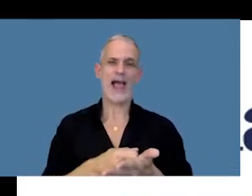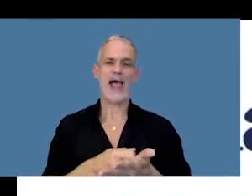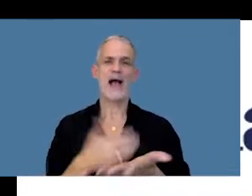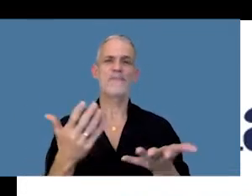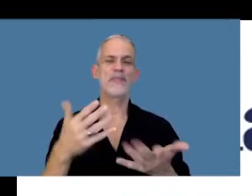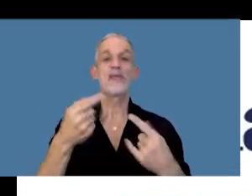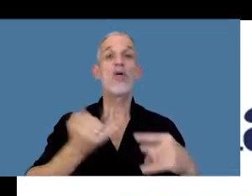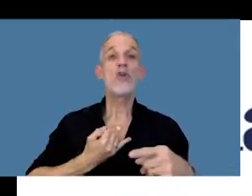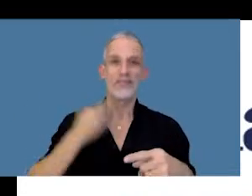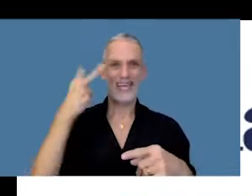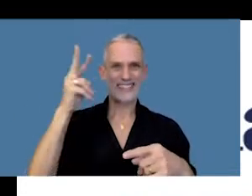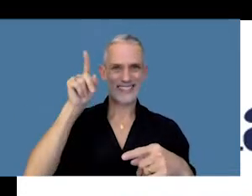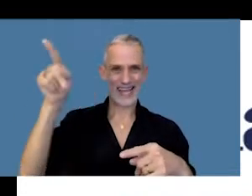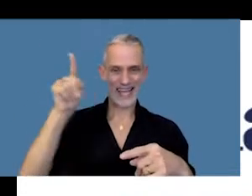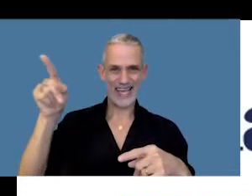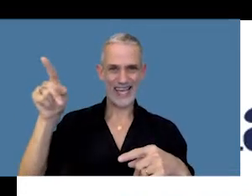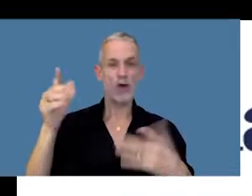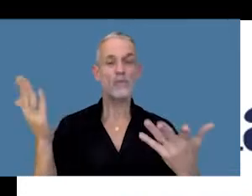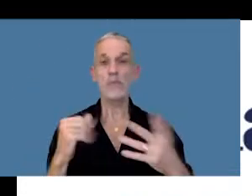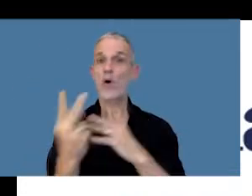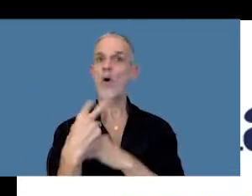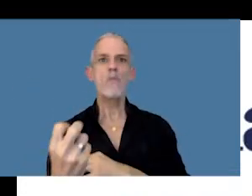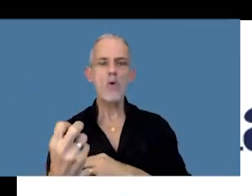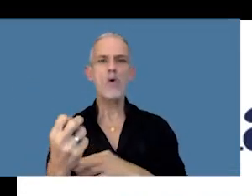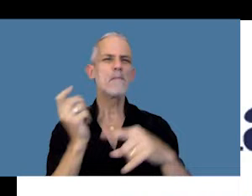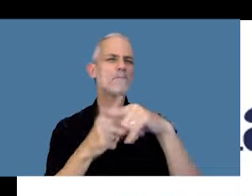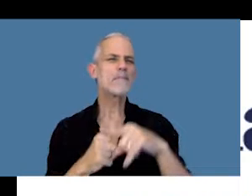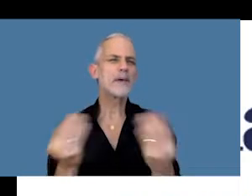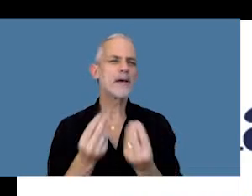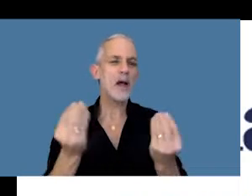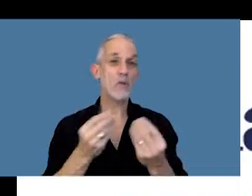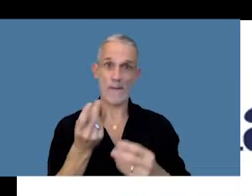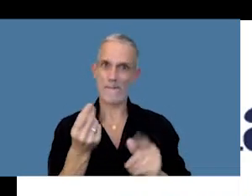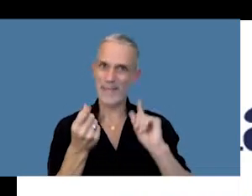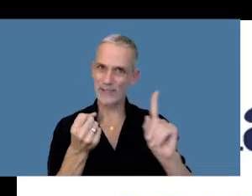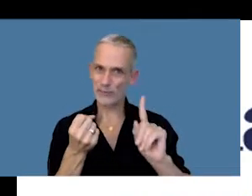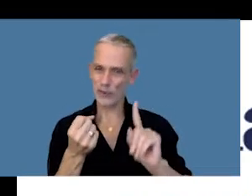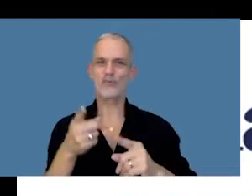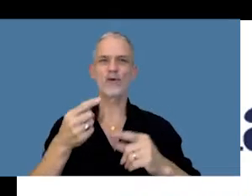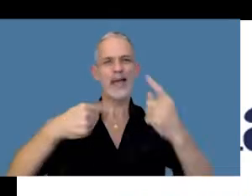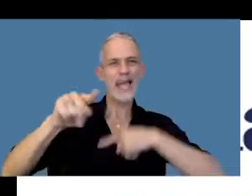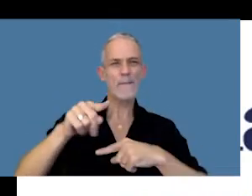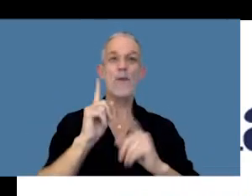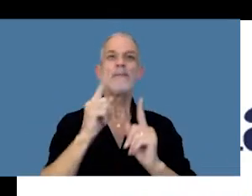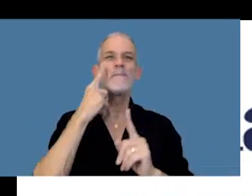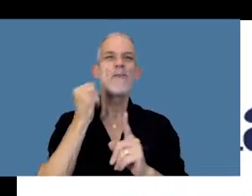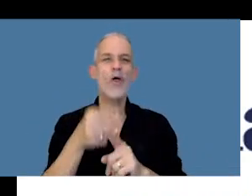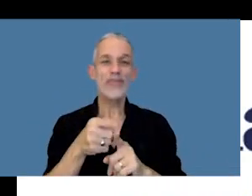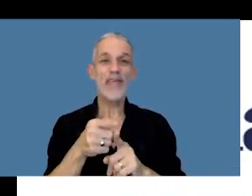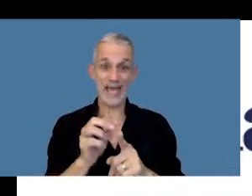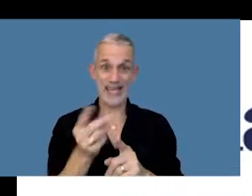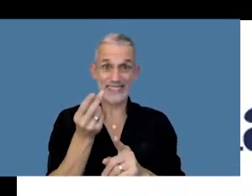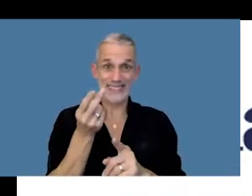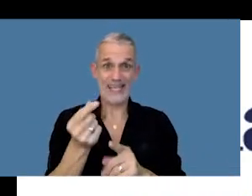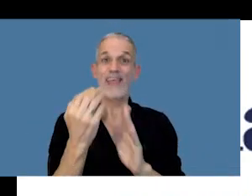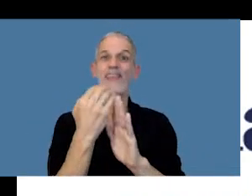realizadas en el exterior, cuya percepción se calculará en pesos al tipo de cambio del día en que se haga el